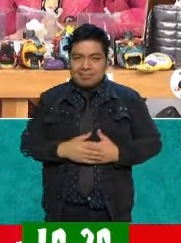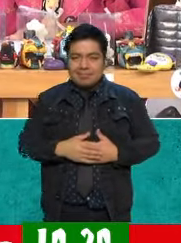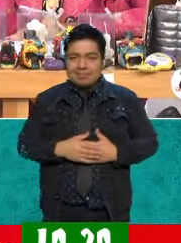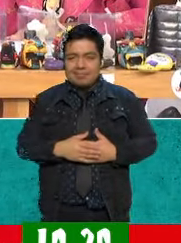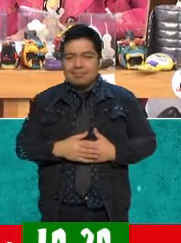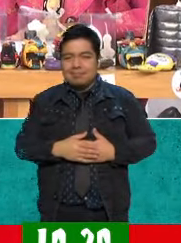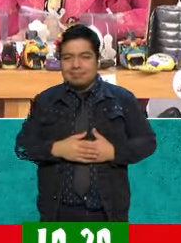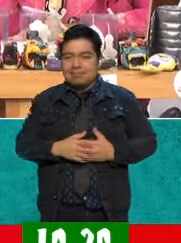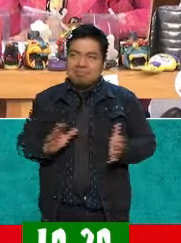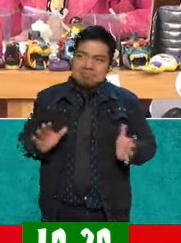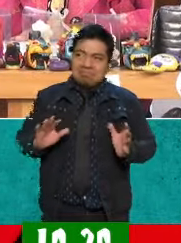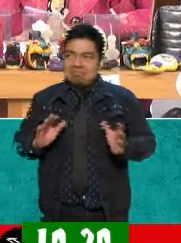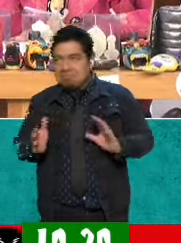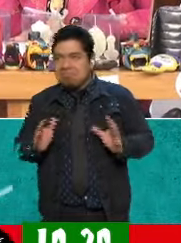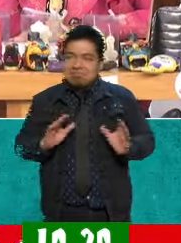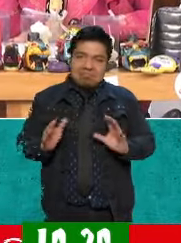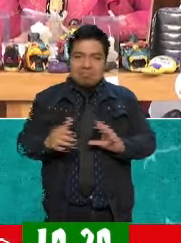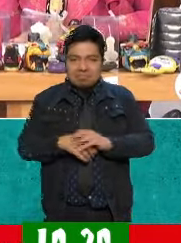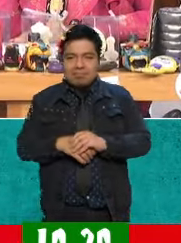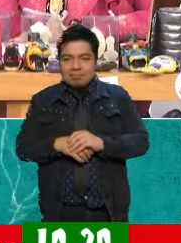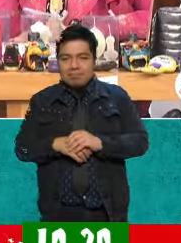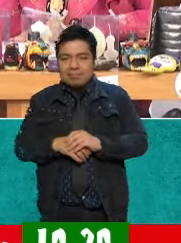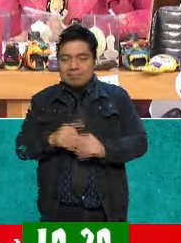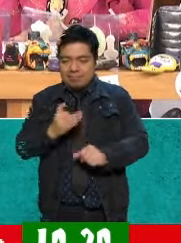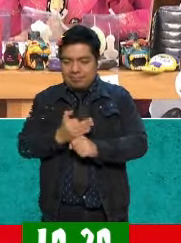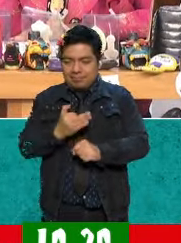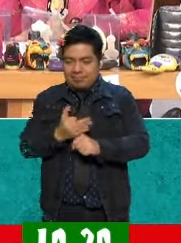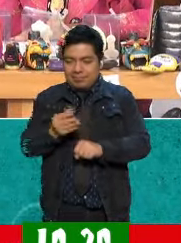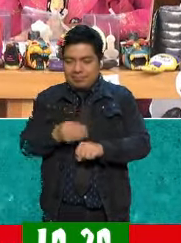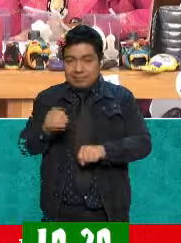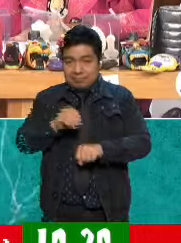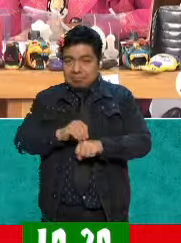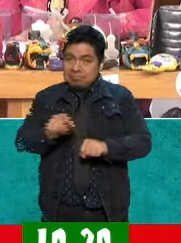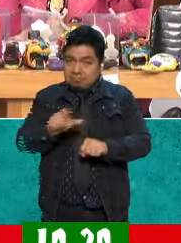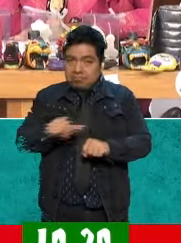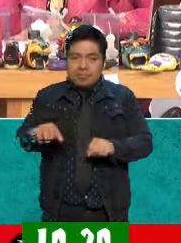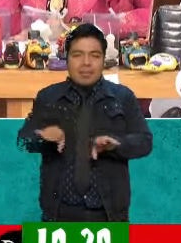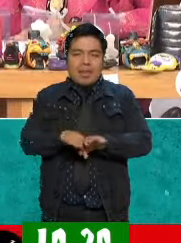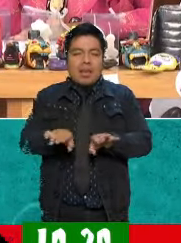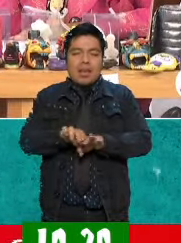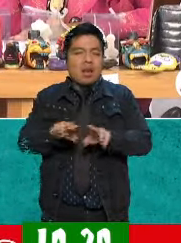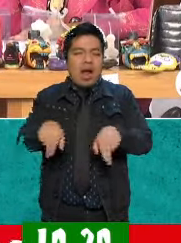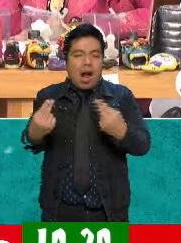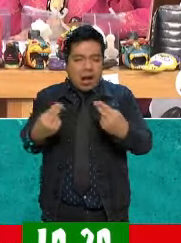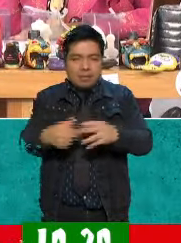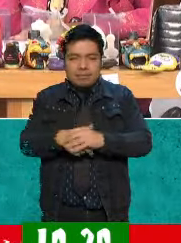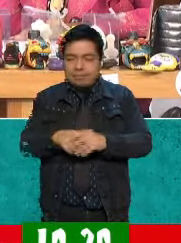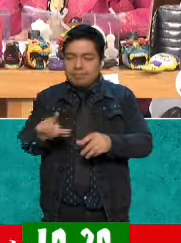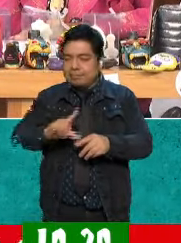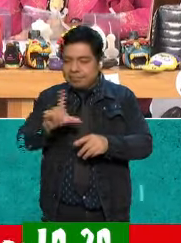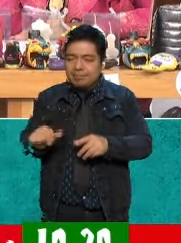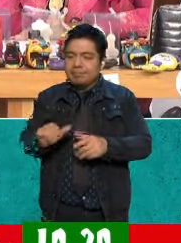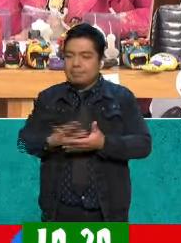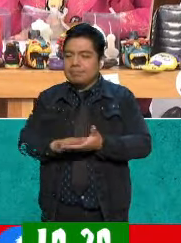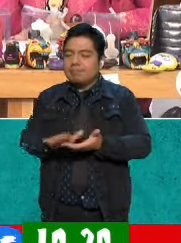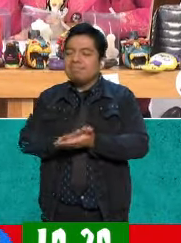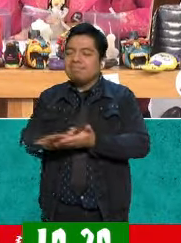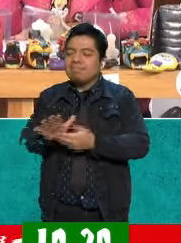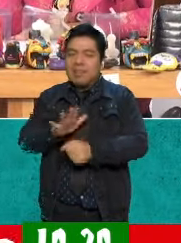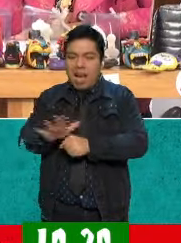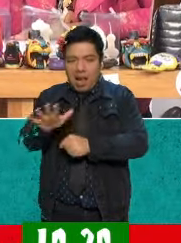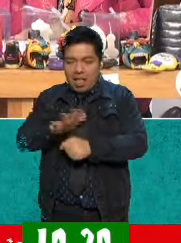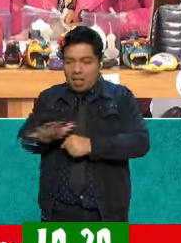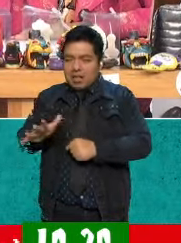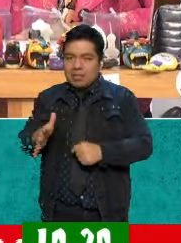Bueno, ese es un buen significado que voy a adoptar a partir de ahora, pero sí, fue más bien un chiste local. Y luego el señor la quiere cernir, pues imagínate. Oiga,